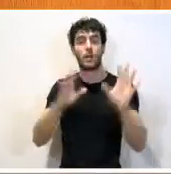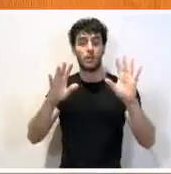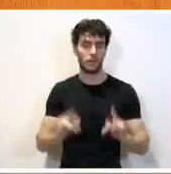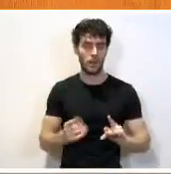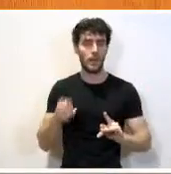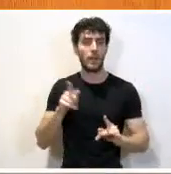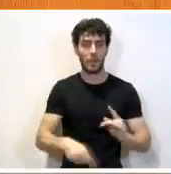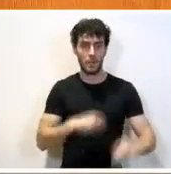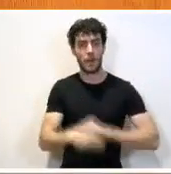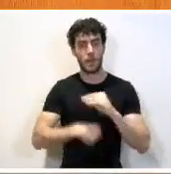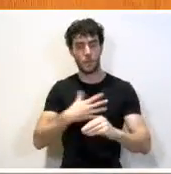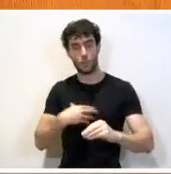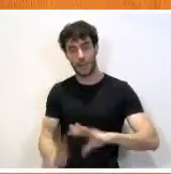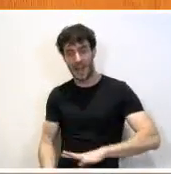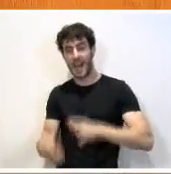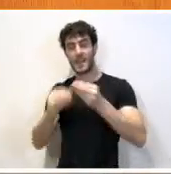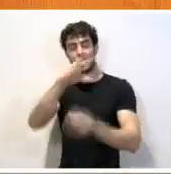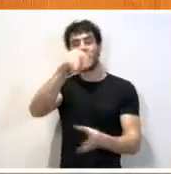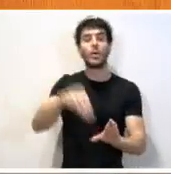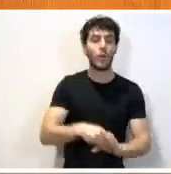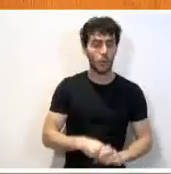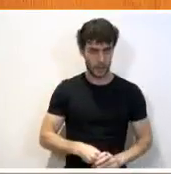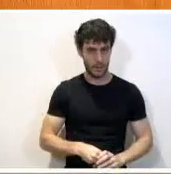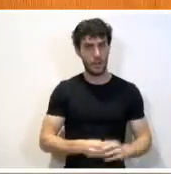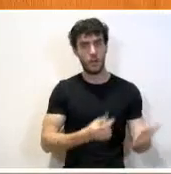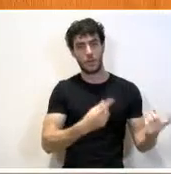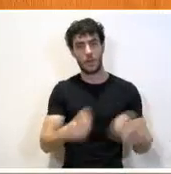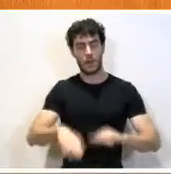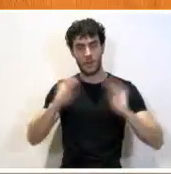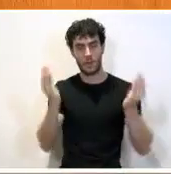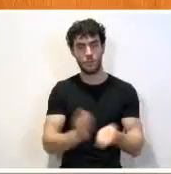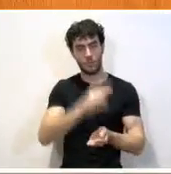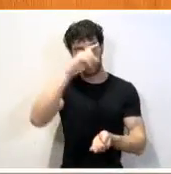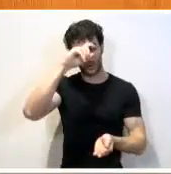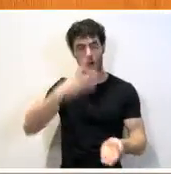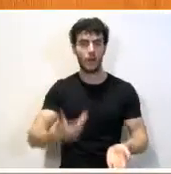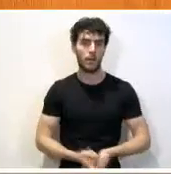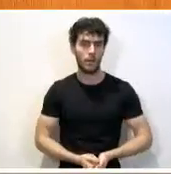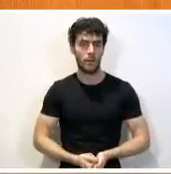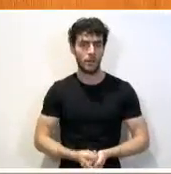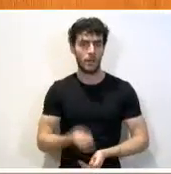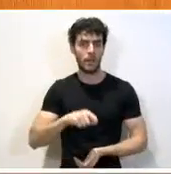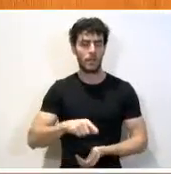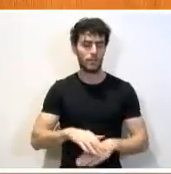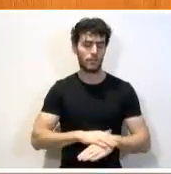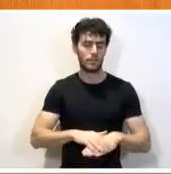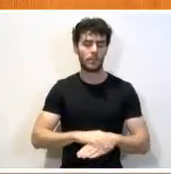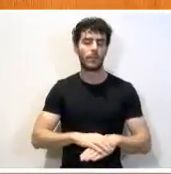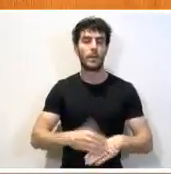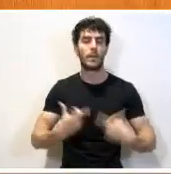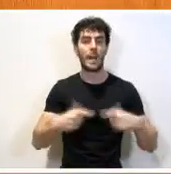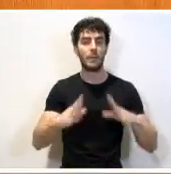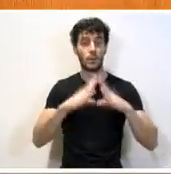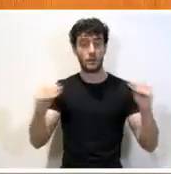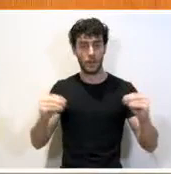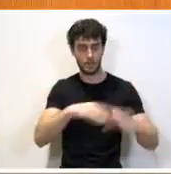puede también asimilar o incorporar las necesidades del ámbito universitario. Incluso